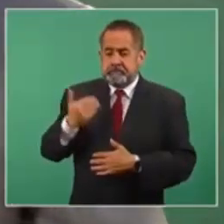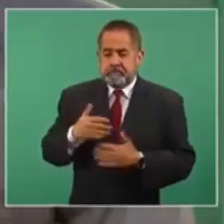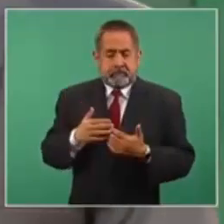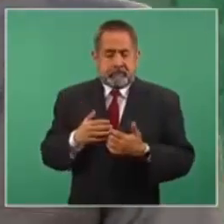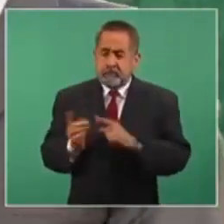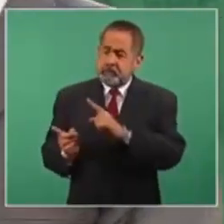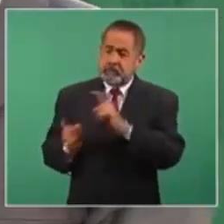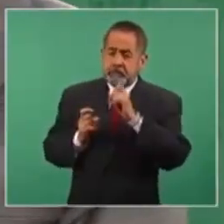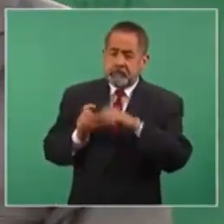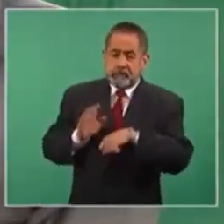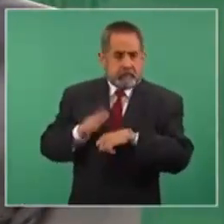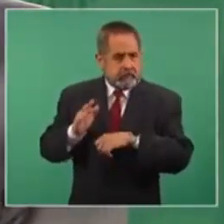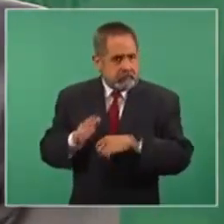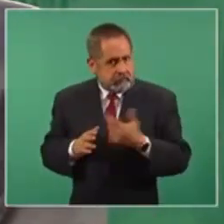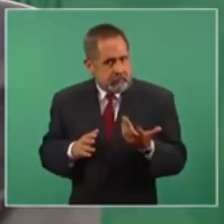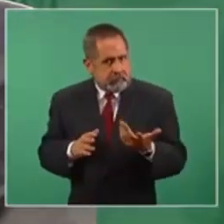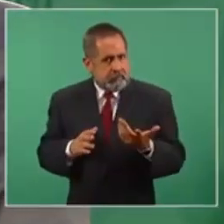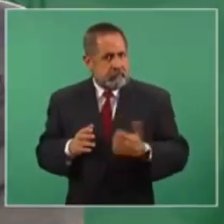cobraba más,